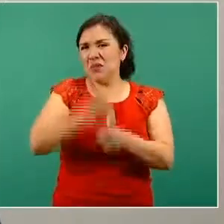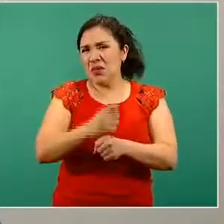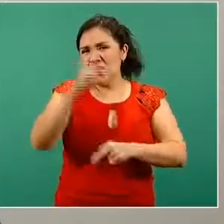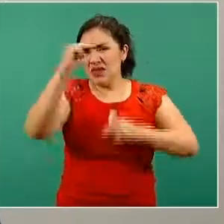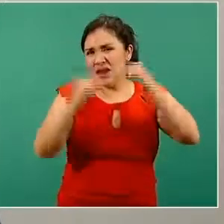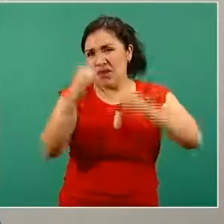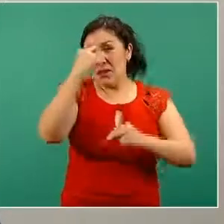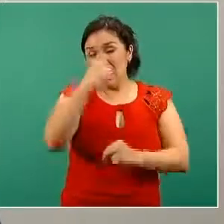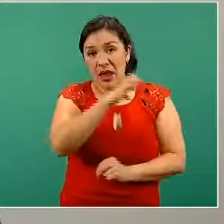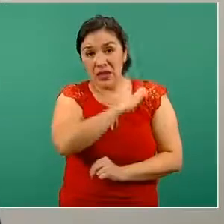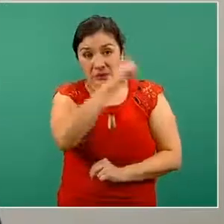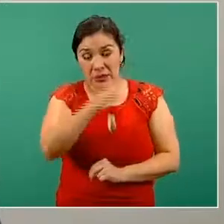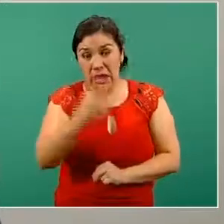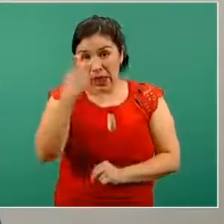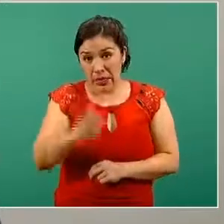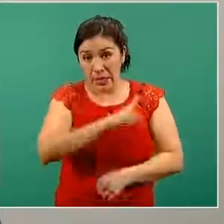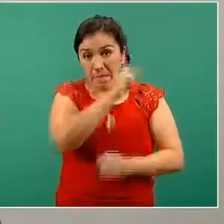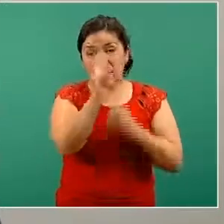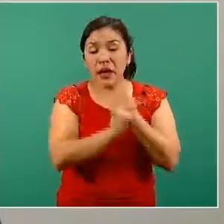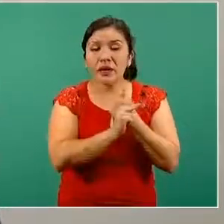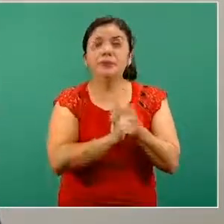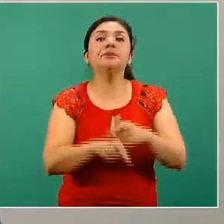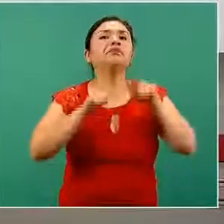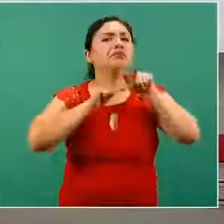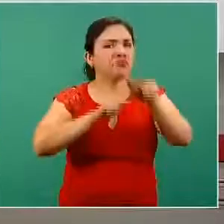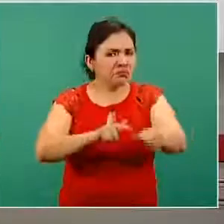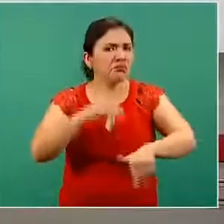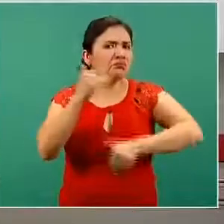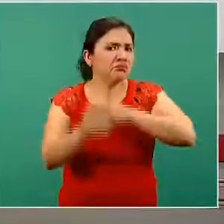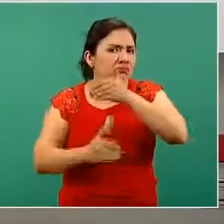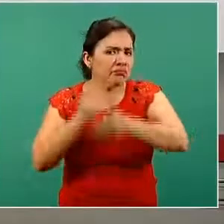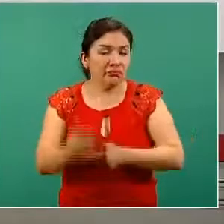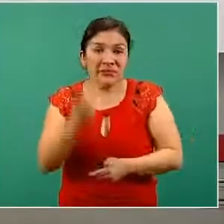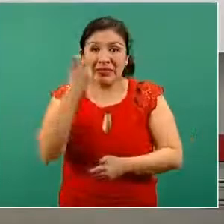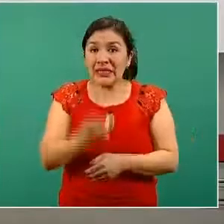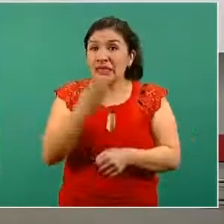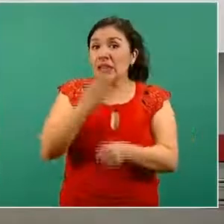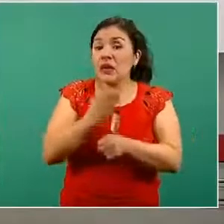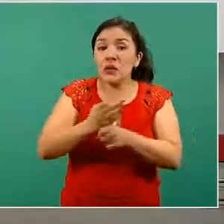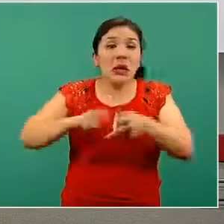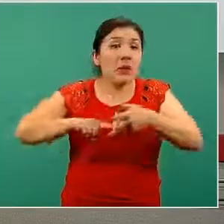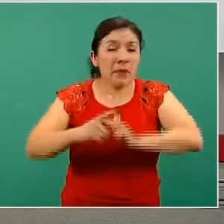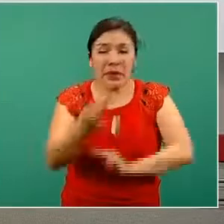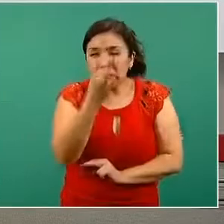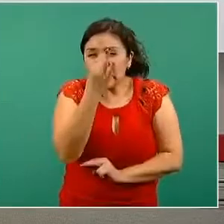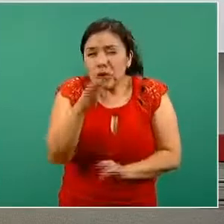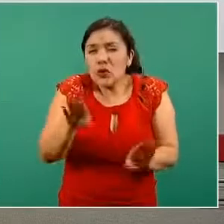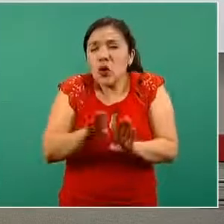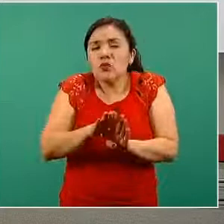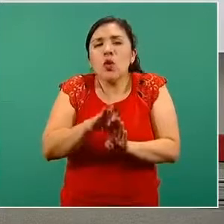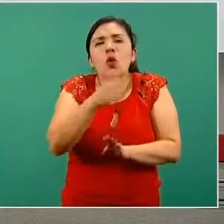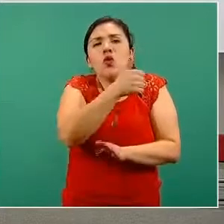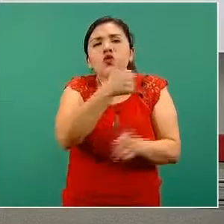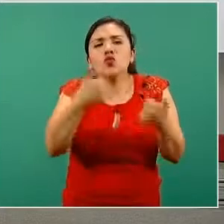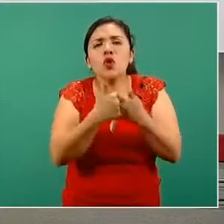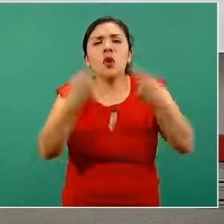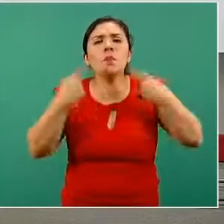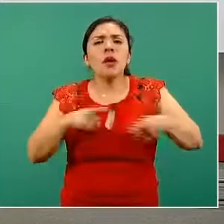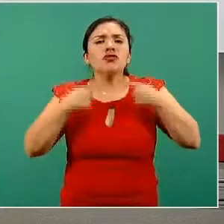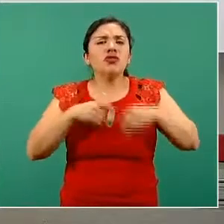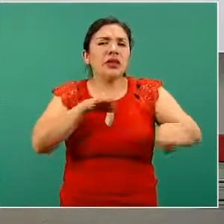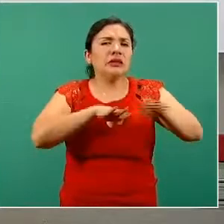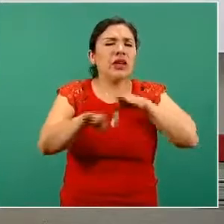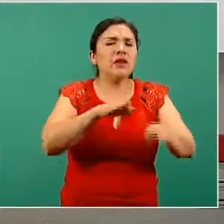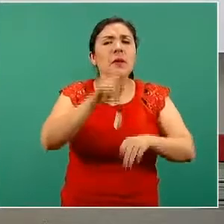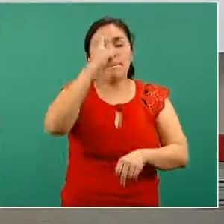en todo el país. Se continúa, y esto es algo que apenas se está iniciando, con el personal o los trabajadores de la salud